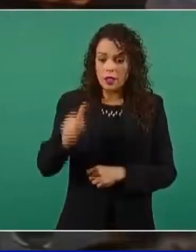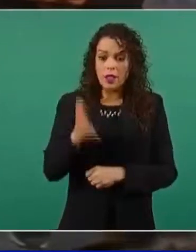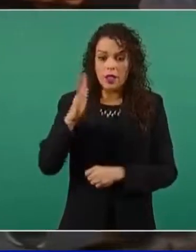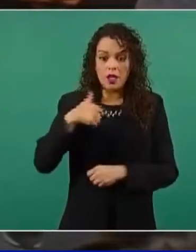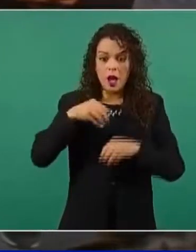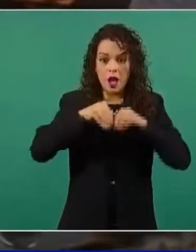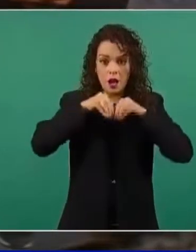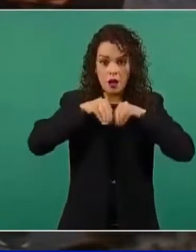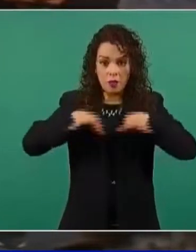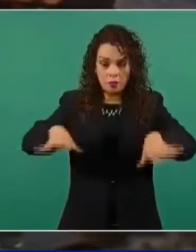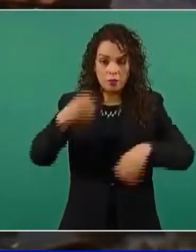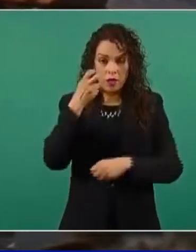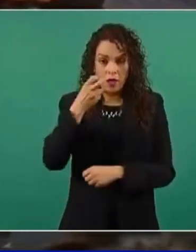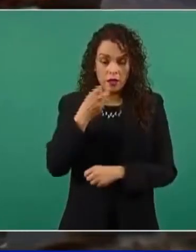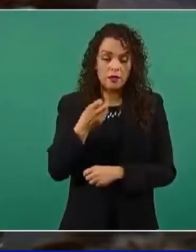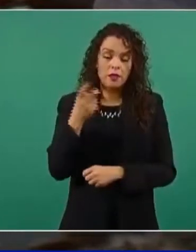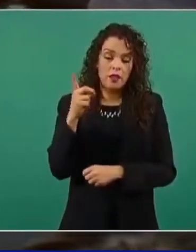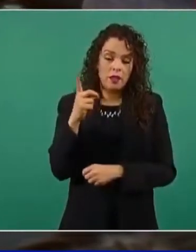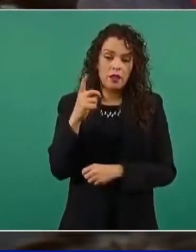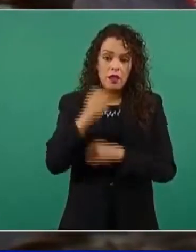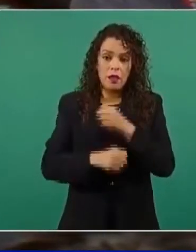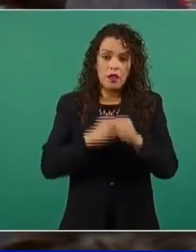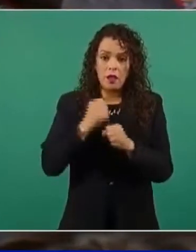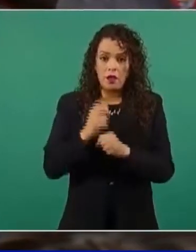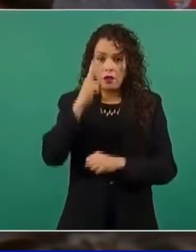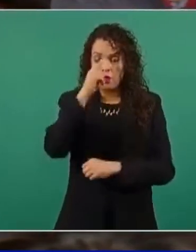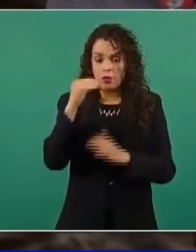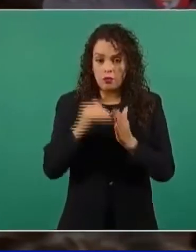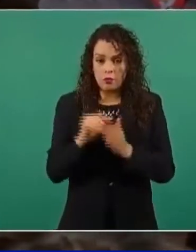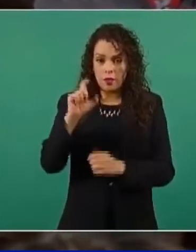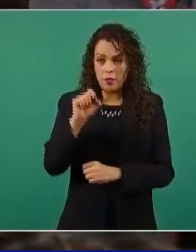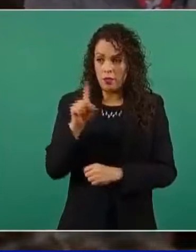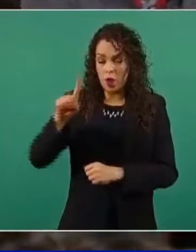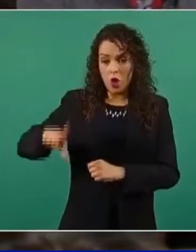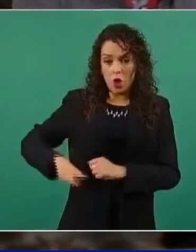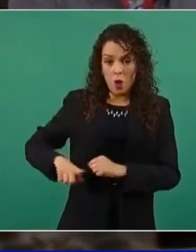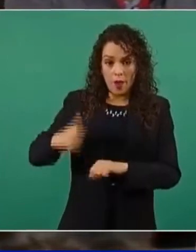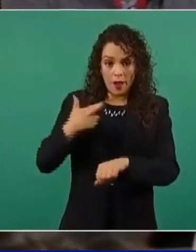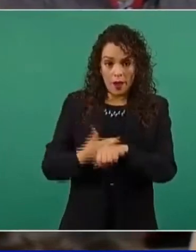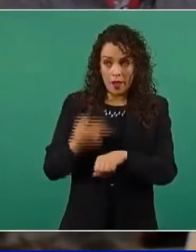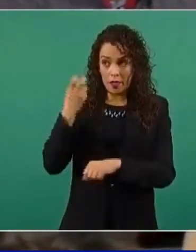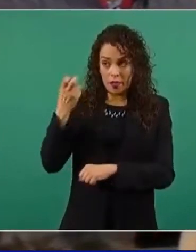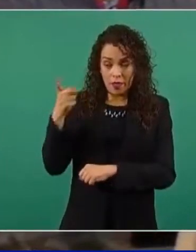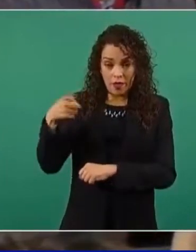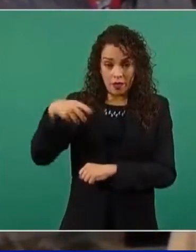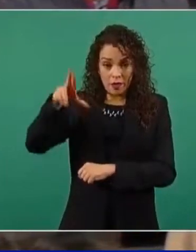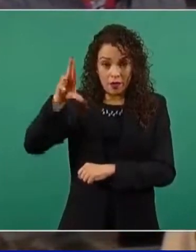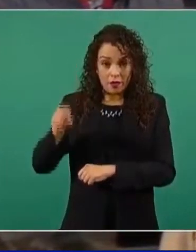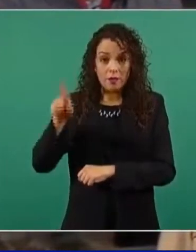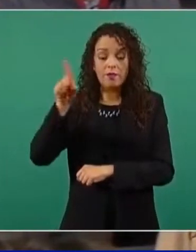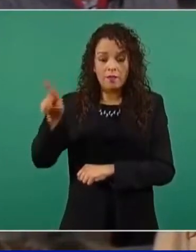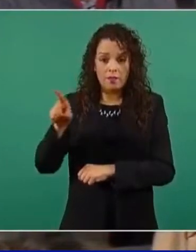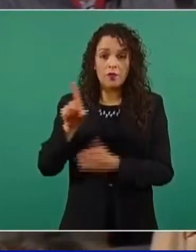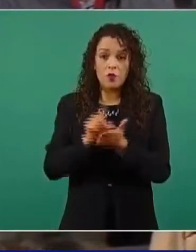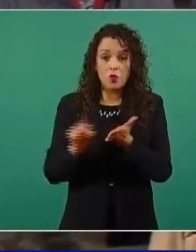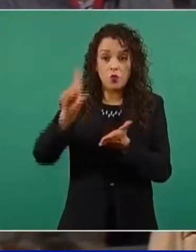de 2020, el gobernador del estado publicó en su cuenta de